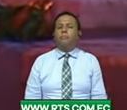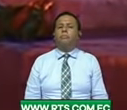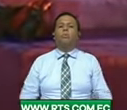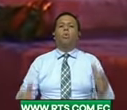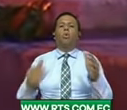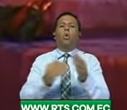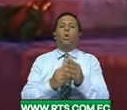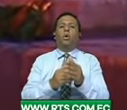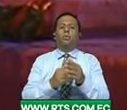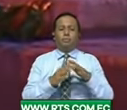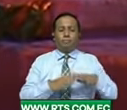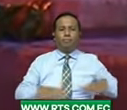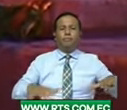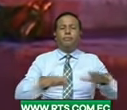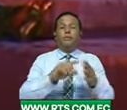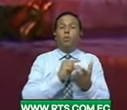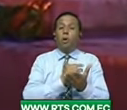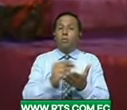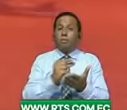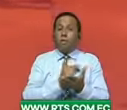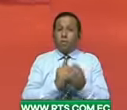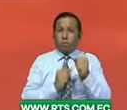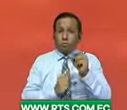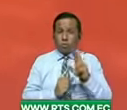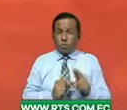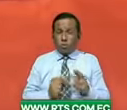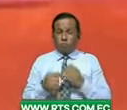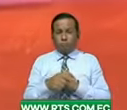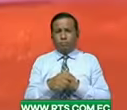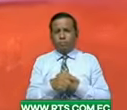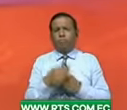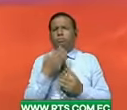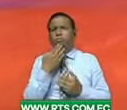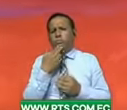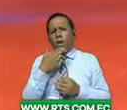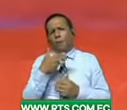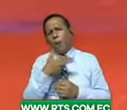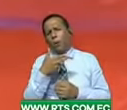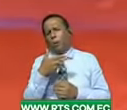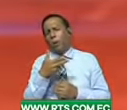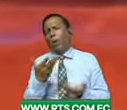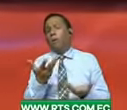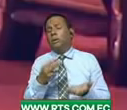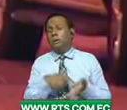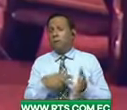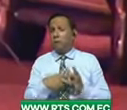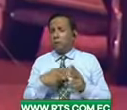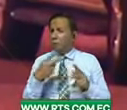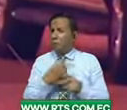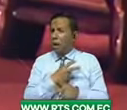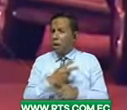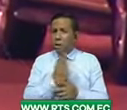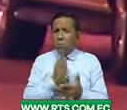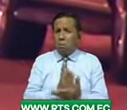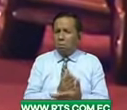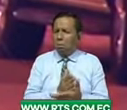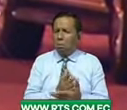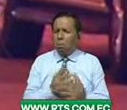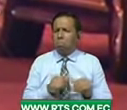Nuevamente en el Guasmo, al sur de Guayaquil, sonaron los disparos. A las puertas de un feriado, los hechos violentos no dejan de darse en el puerto